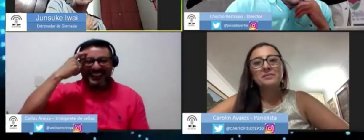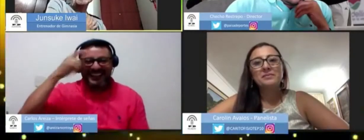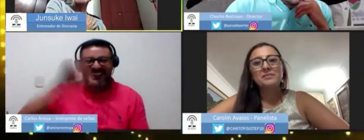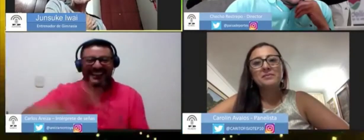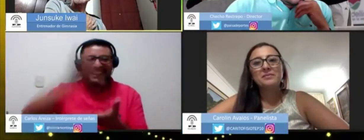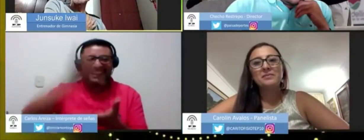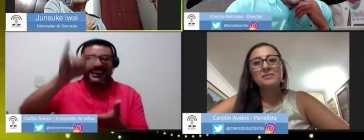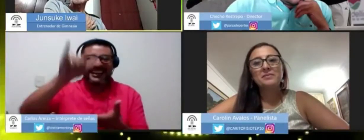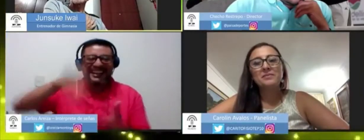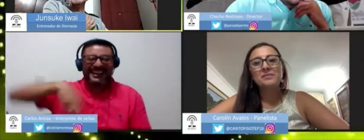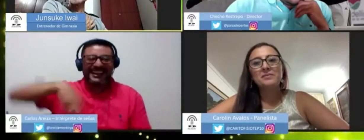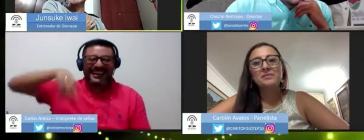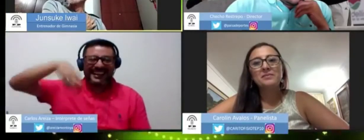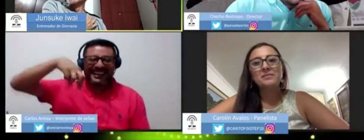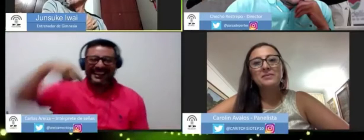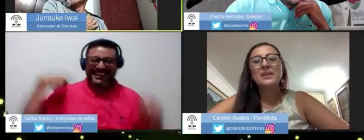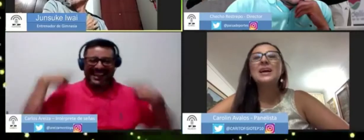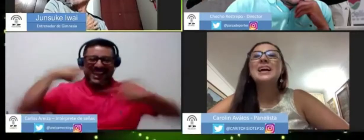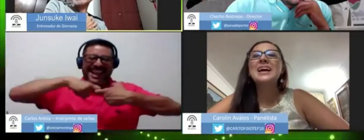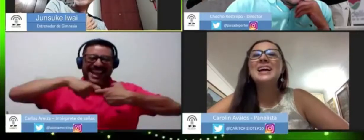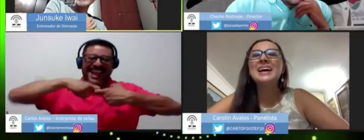para aprender español.